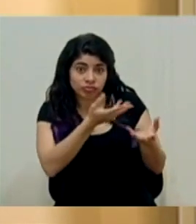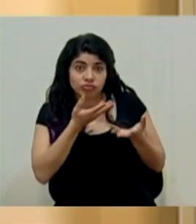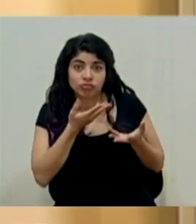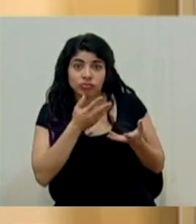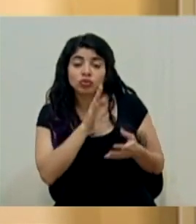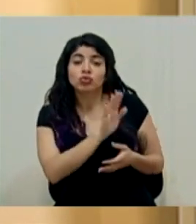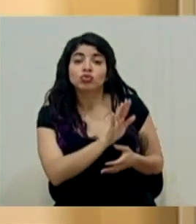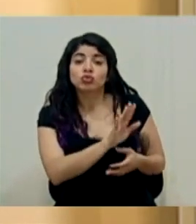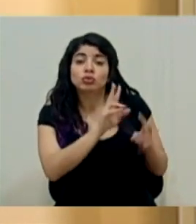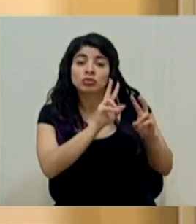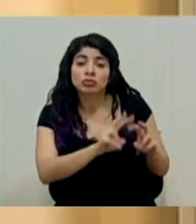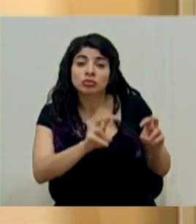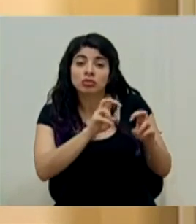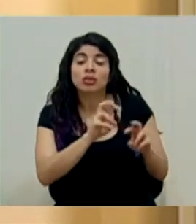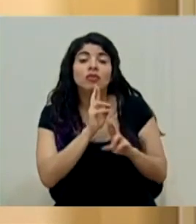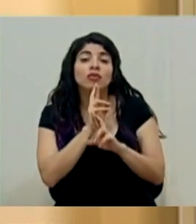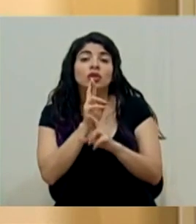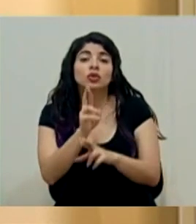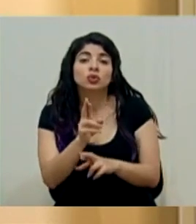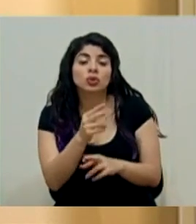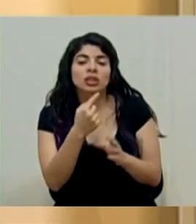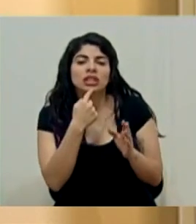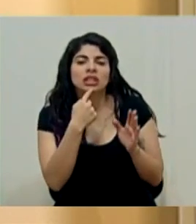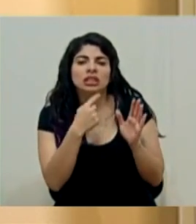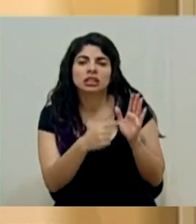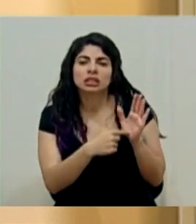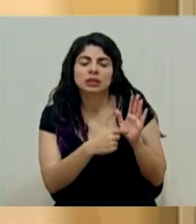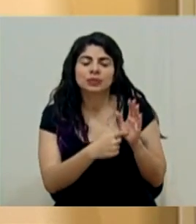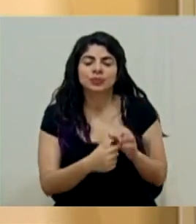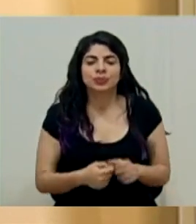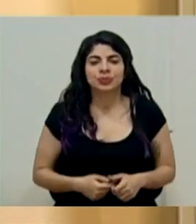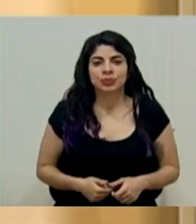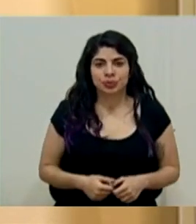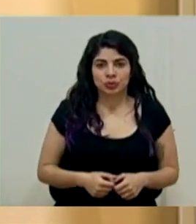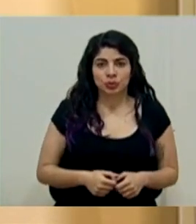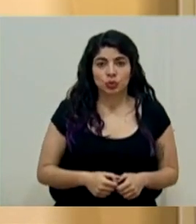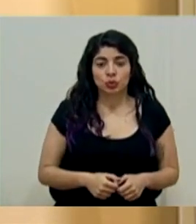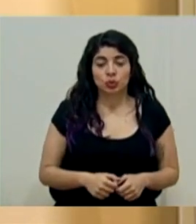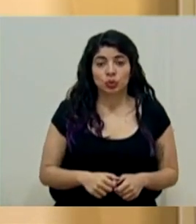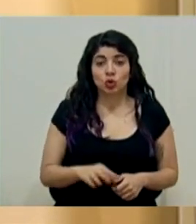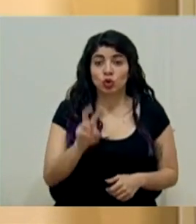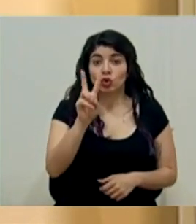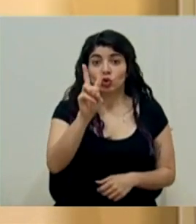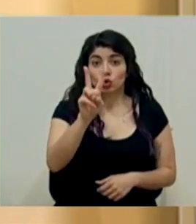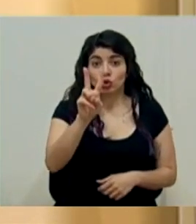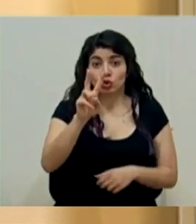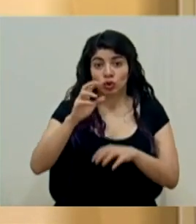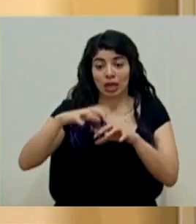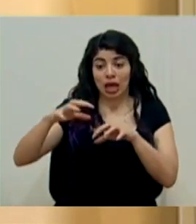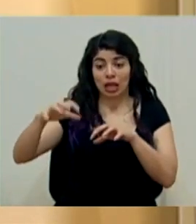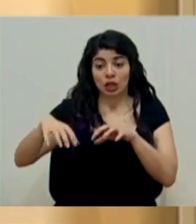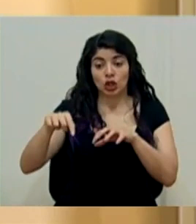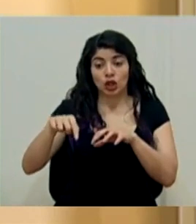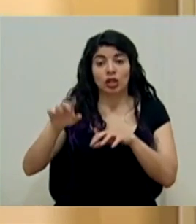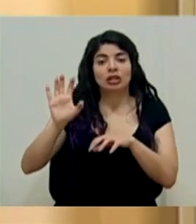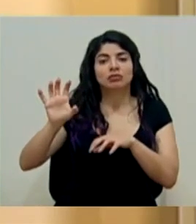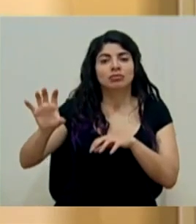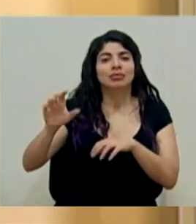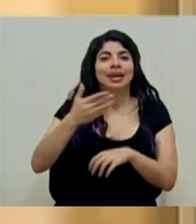este análisis nos señala que dos cantones de la provincia de